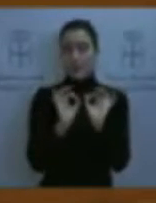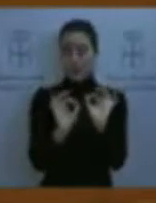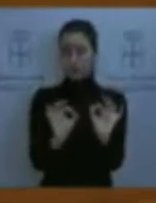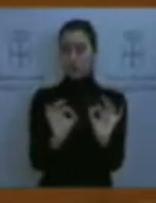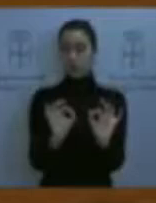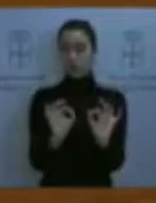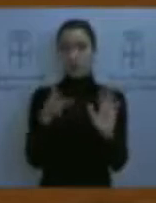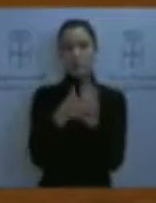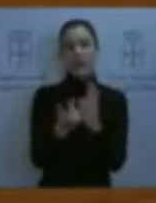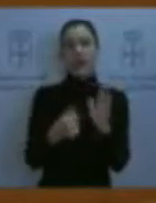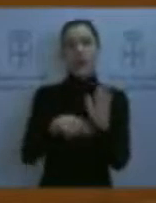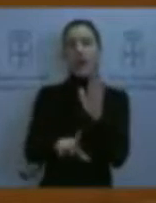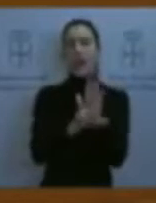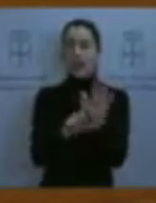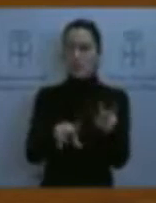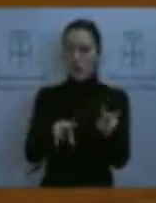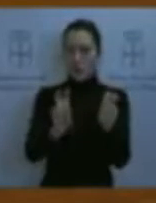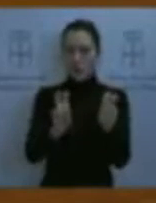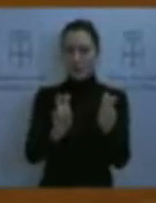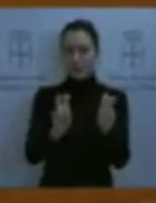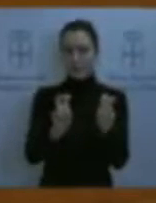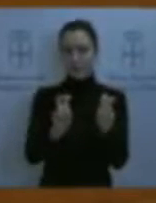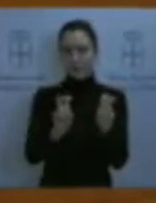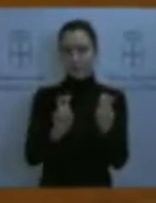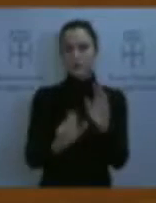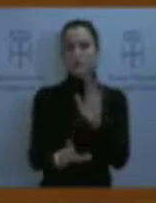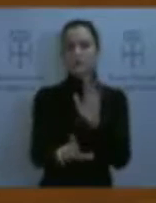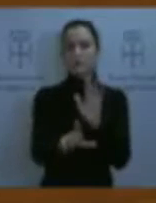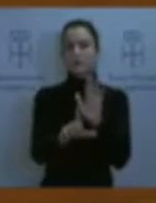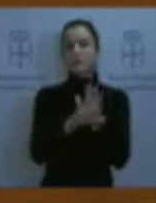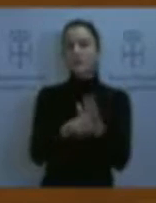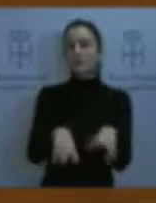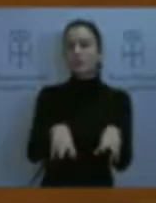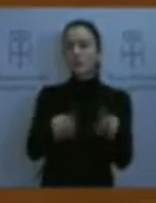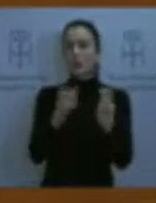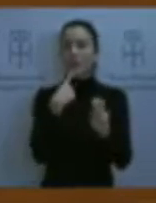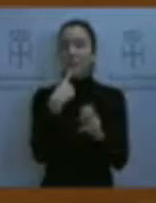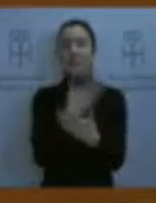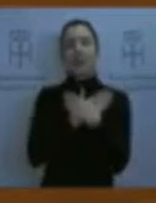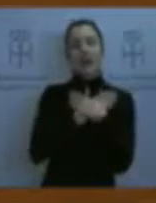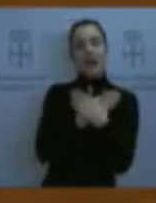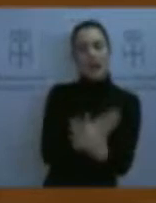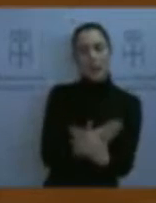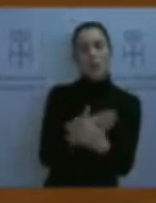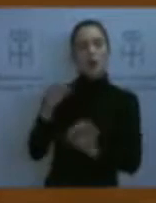que rigen cómo se tiene que ordenar el campo y cómo se tiene que ordenar el sector